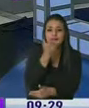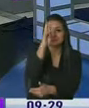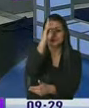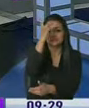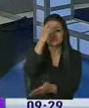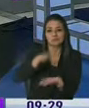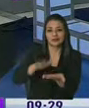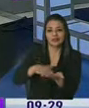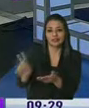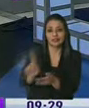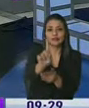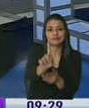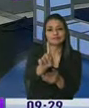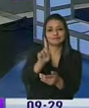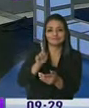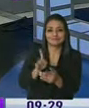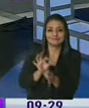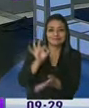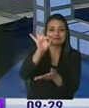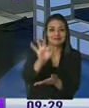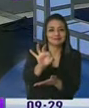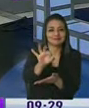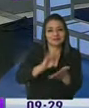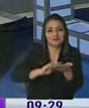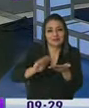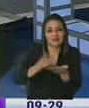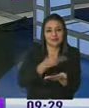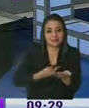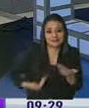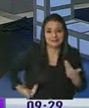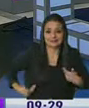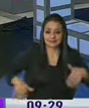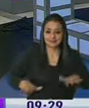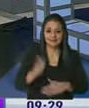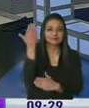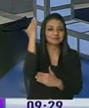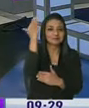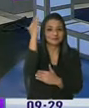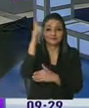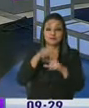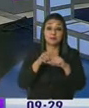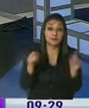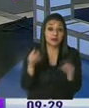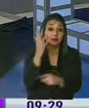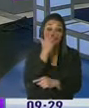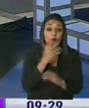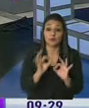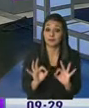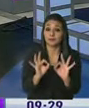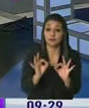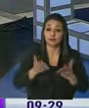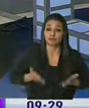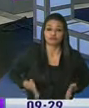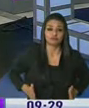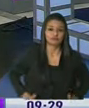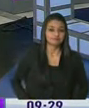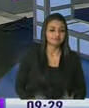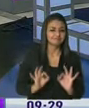sea, pasa adelante las que son mis universos, usted no. Usted no, o sea. Pobrecita, pero no, pobre. Hay que negar que está muy bien. Oye, está con unas curvas,